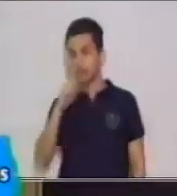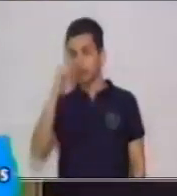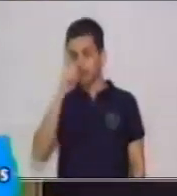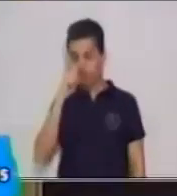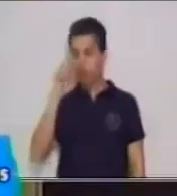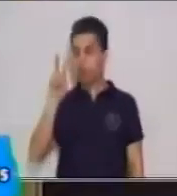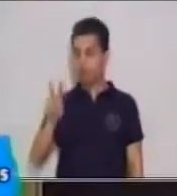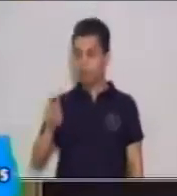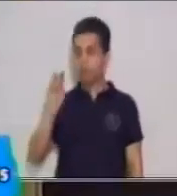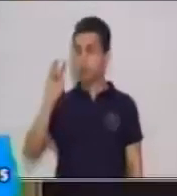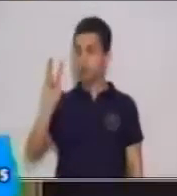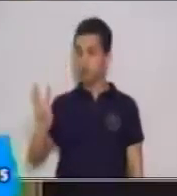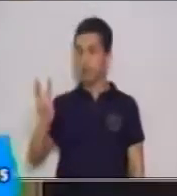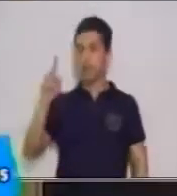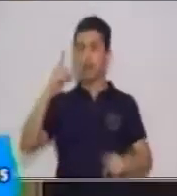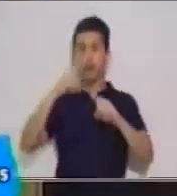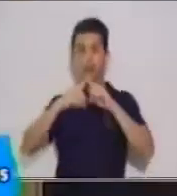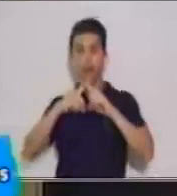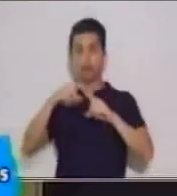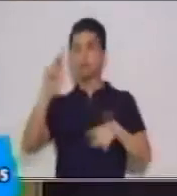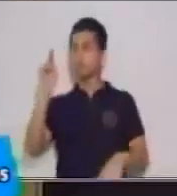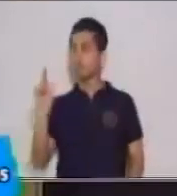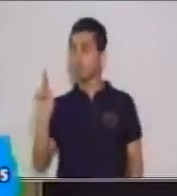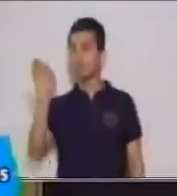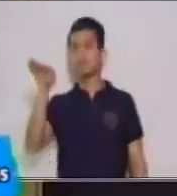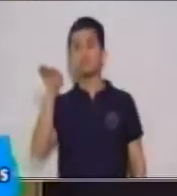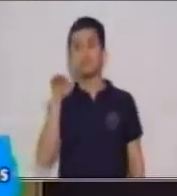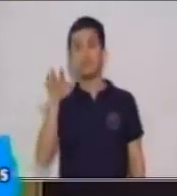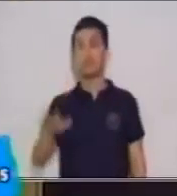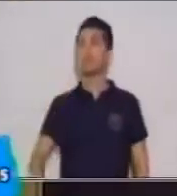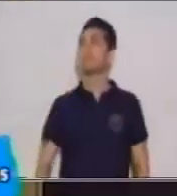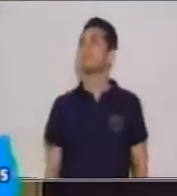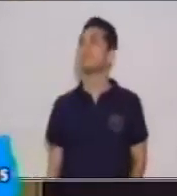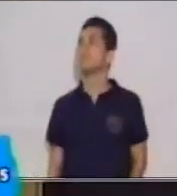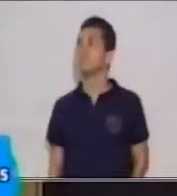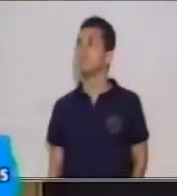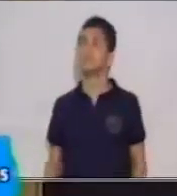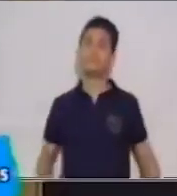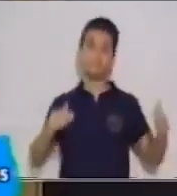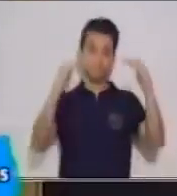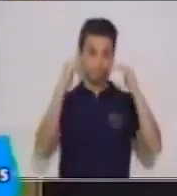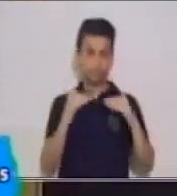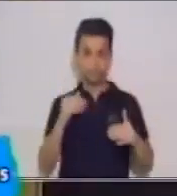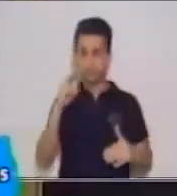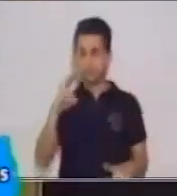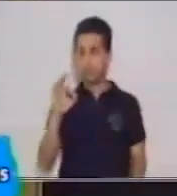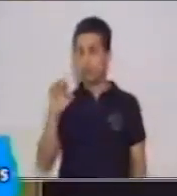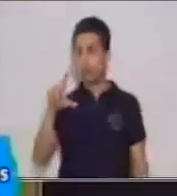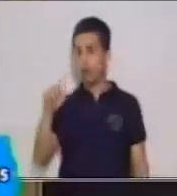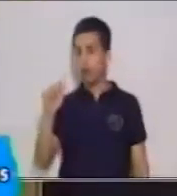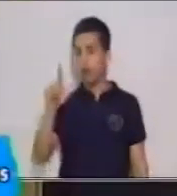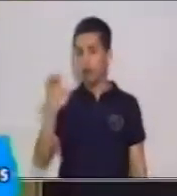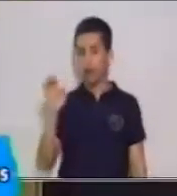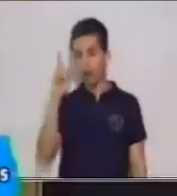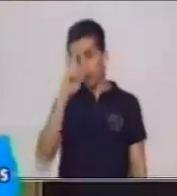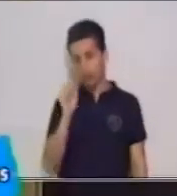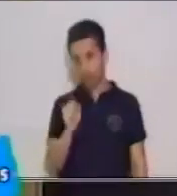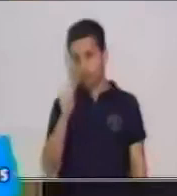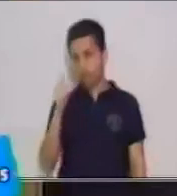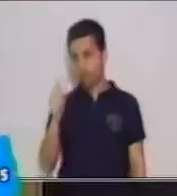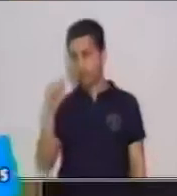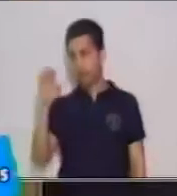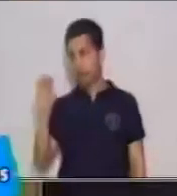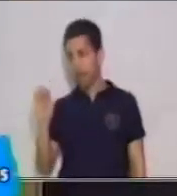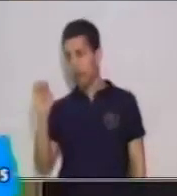W, X, Y y Z. ¿Y las vocales? A, E, I, O, U. Cuando